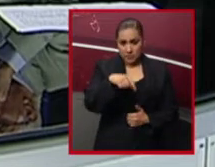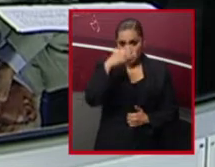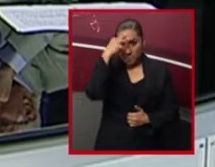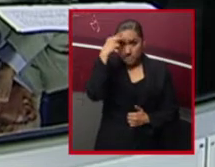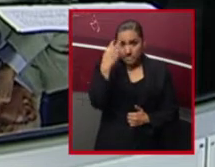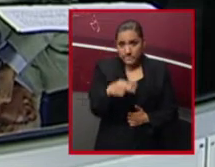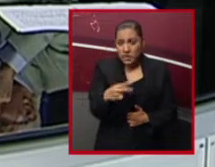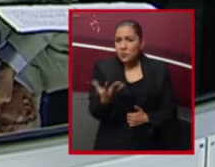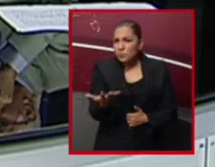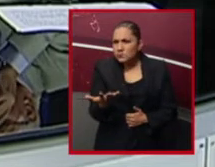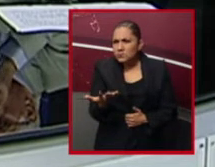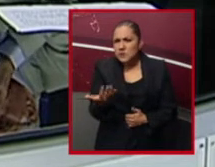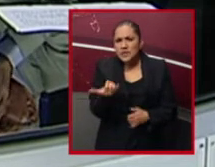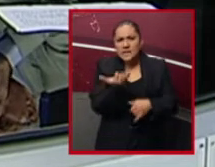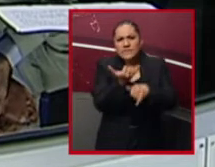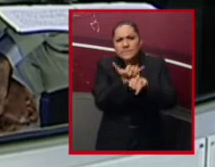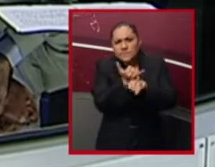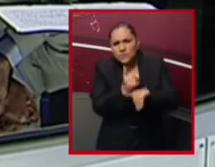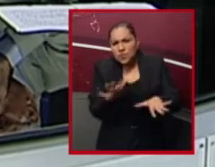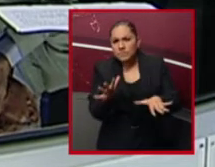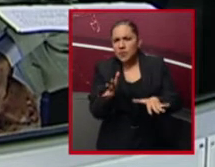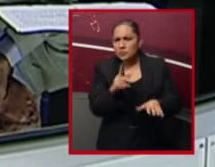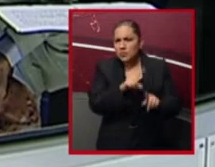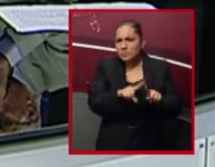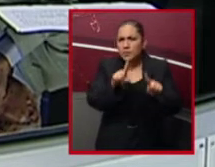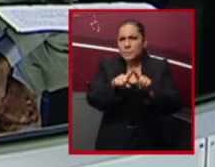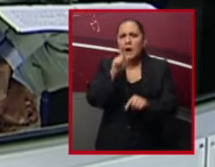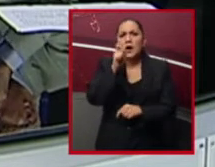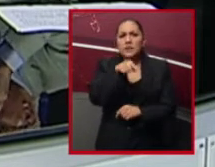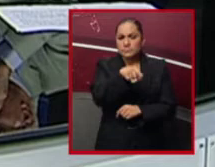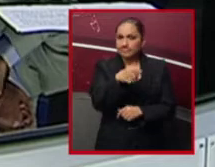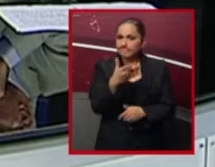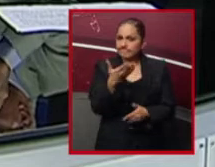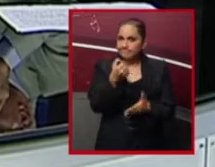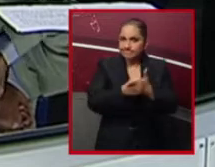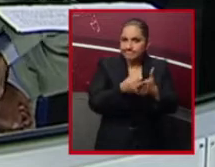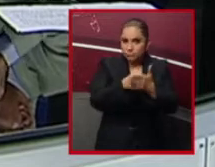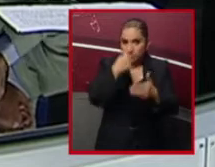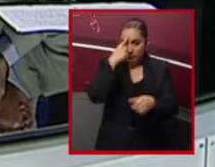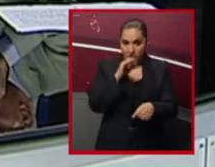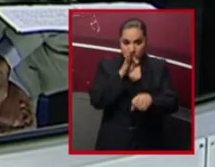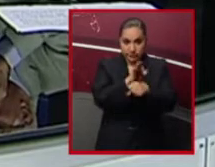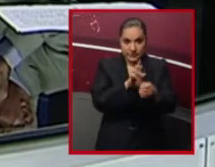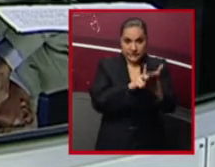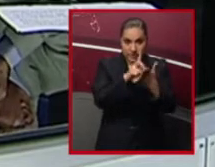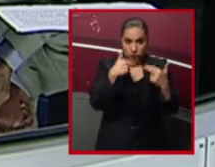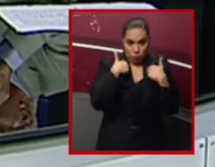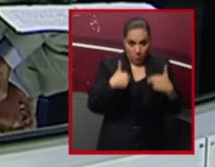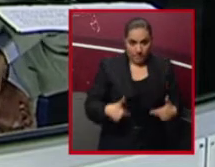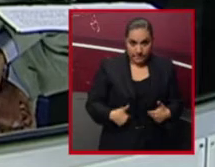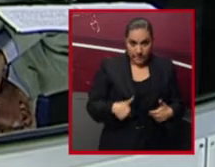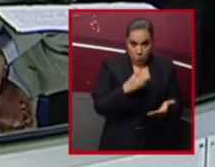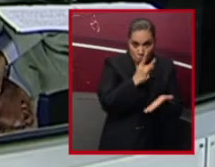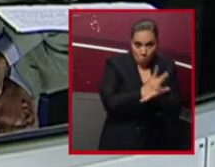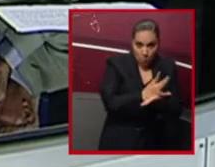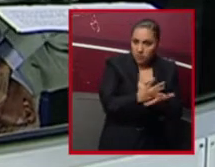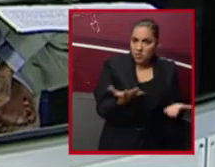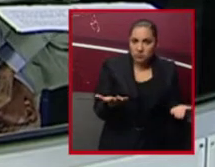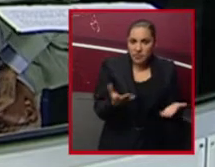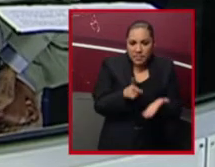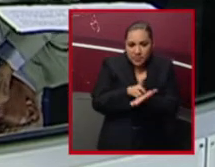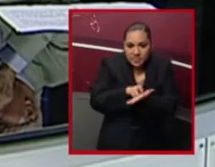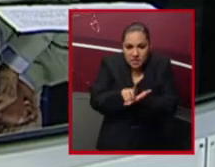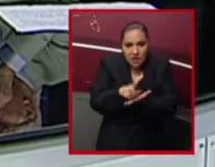medio no es solamente la defensa de los derechos humanos, sino el derecho a vivir, el derecho a existir.